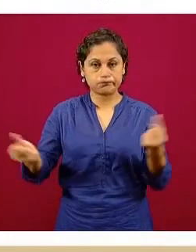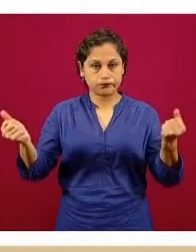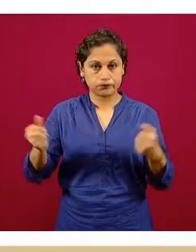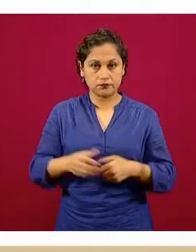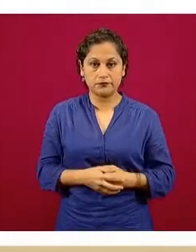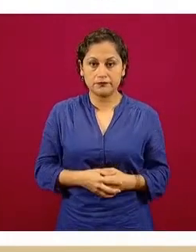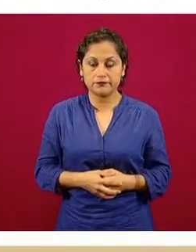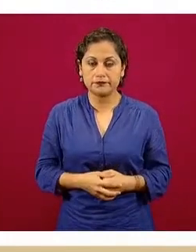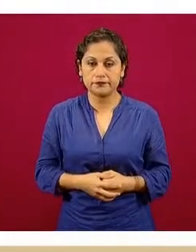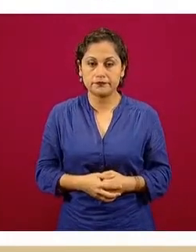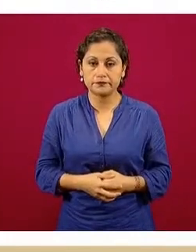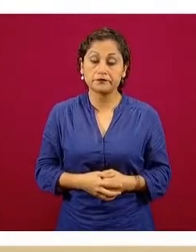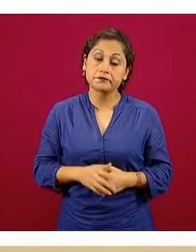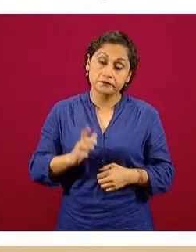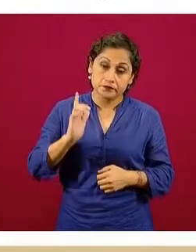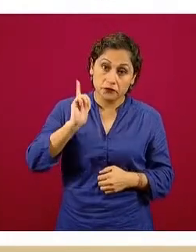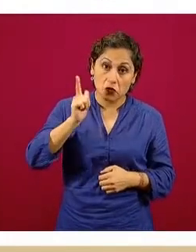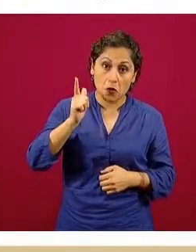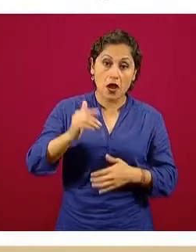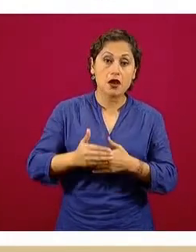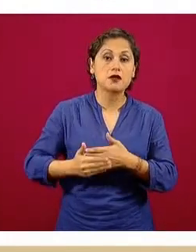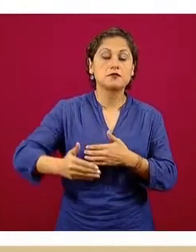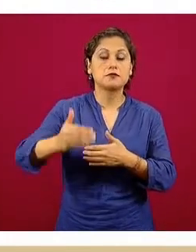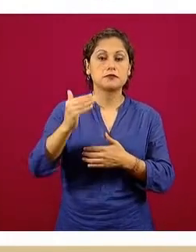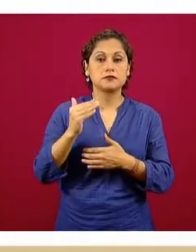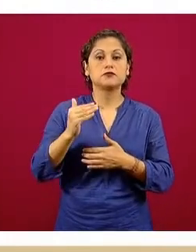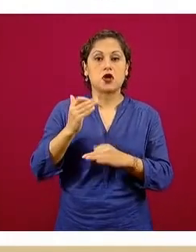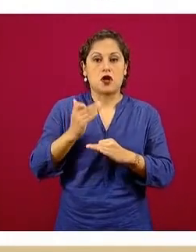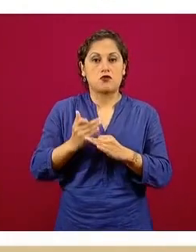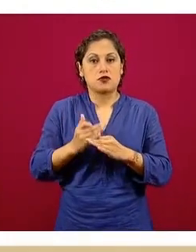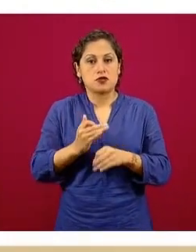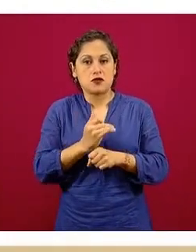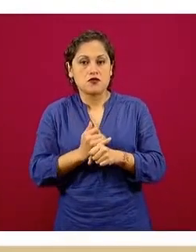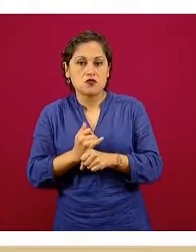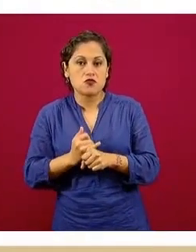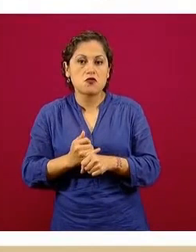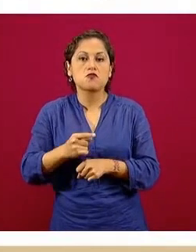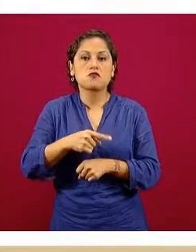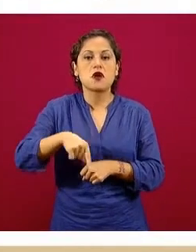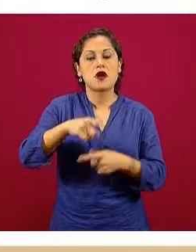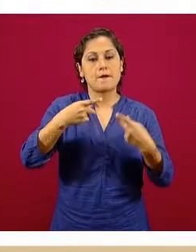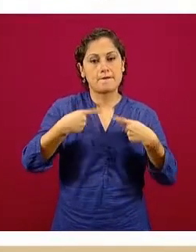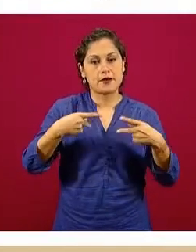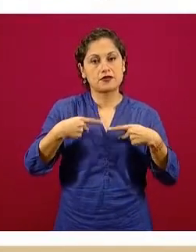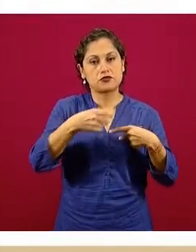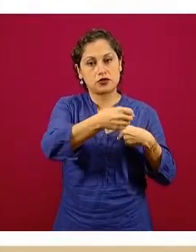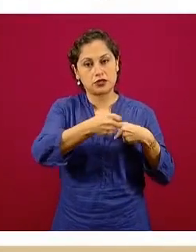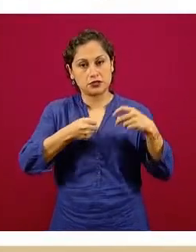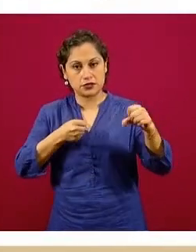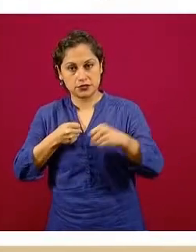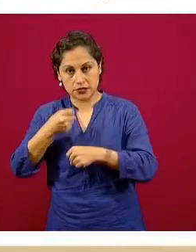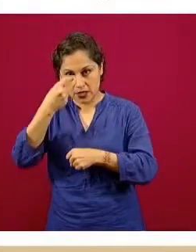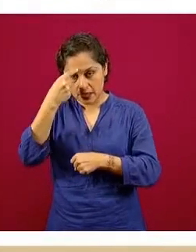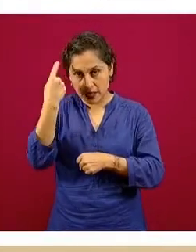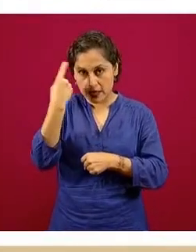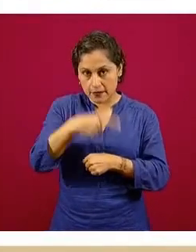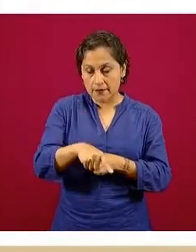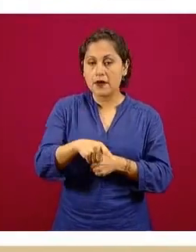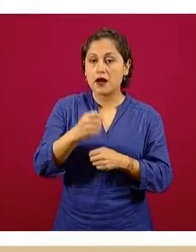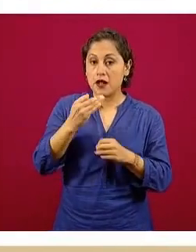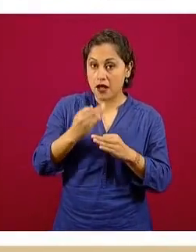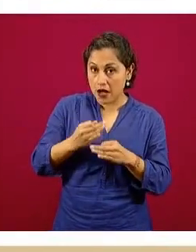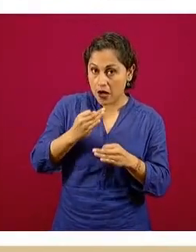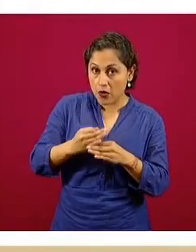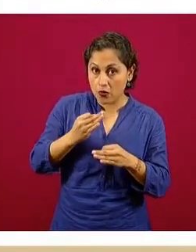también esperamos en base a lo que hasta el momento se conoce que ellos formen parte de este grupo de personas que en este